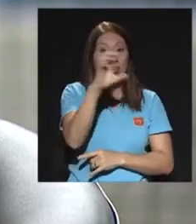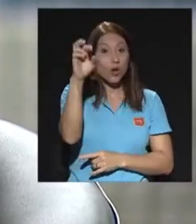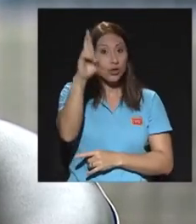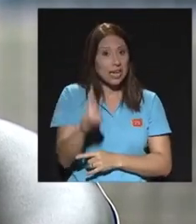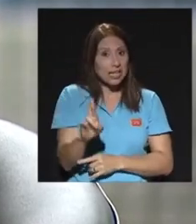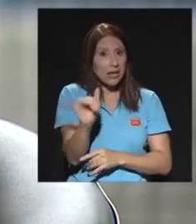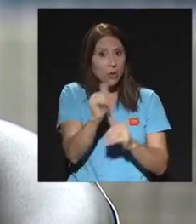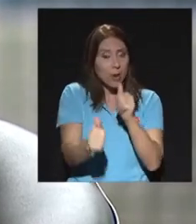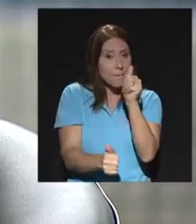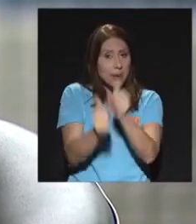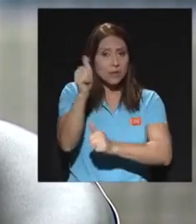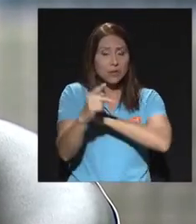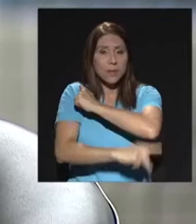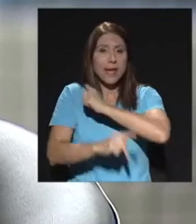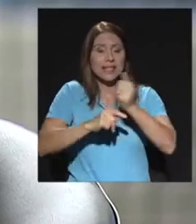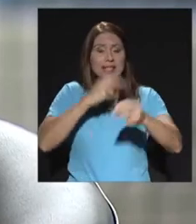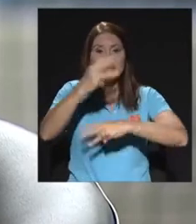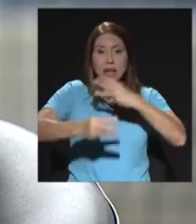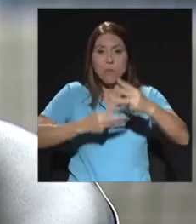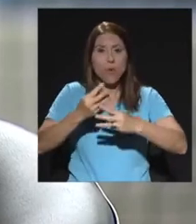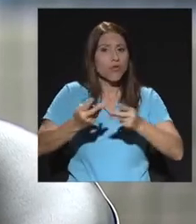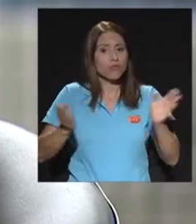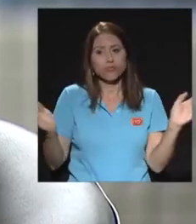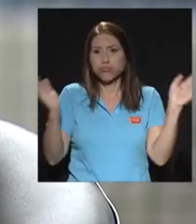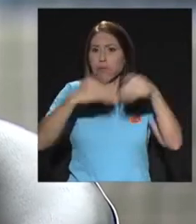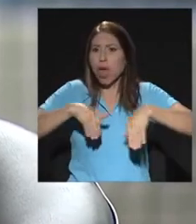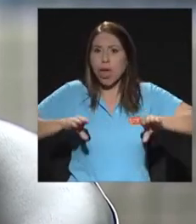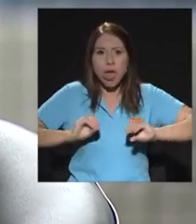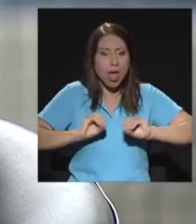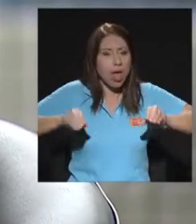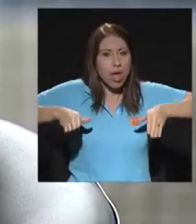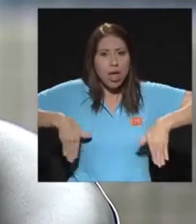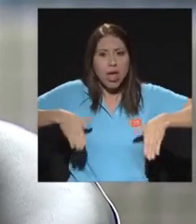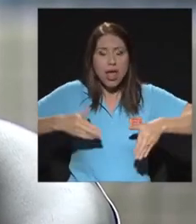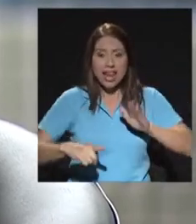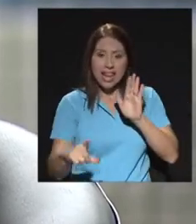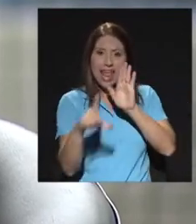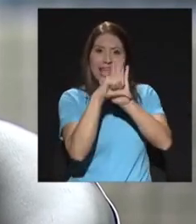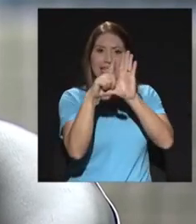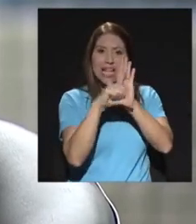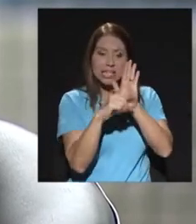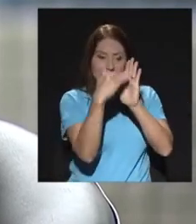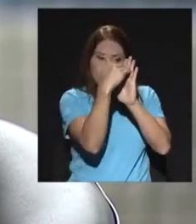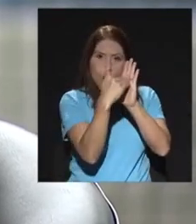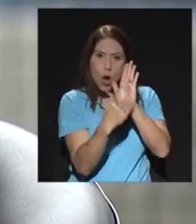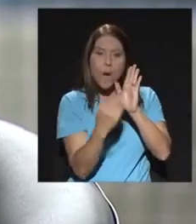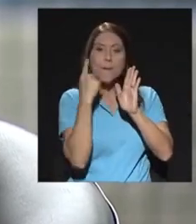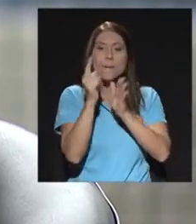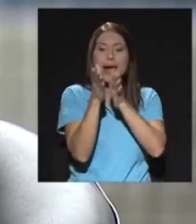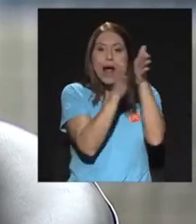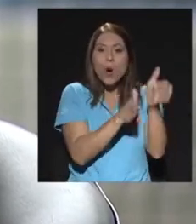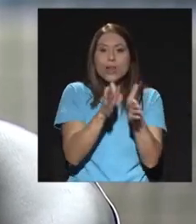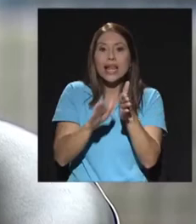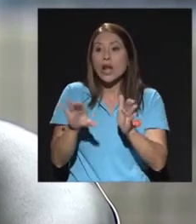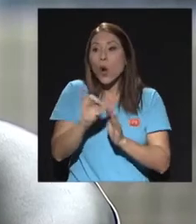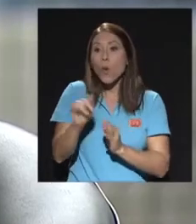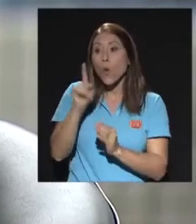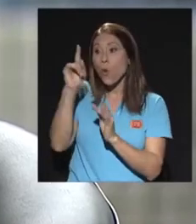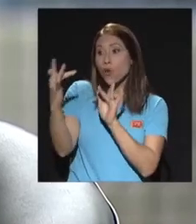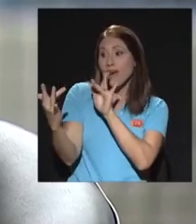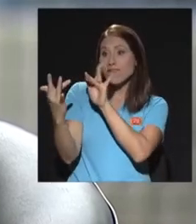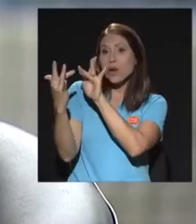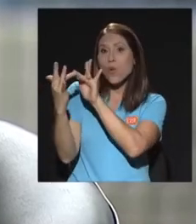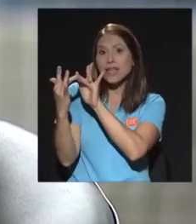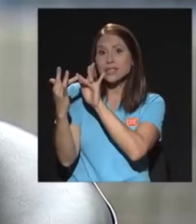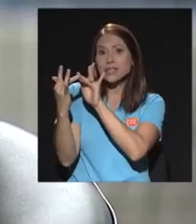países del mundo, no tenemos legislación que ordene cómo una frecuencia de un día para otro está en manos